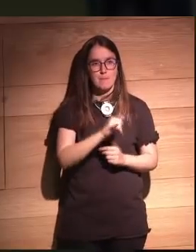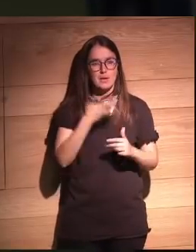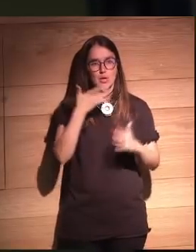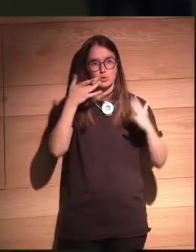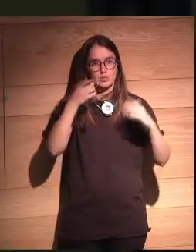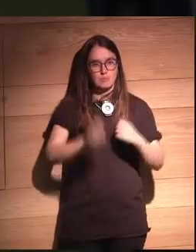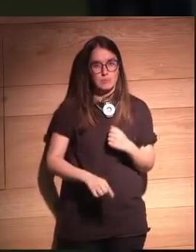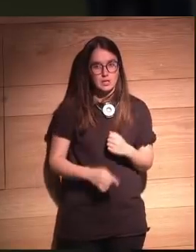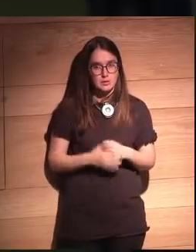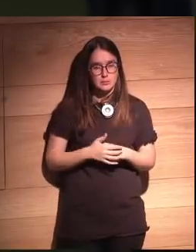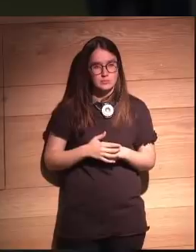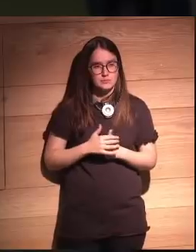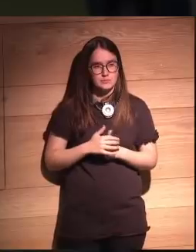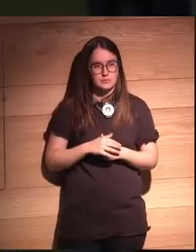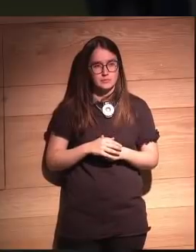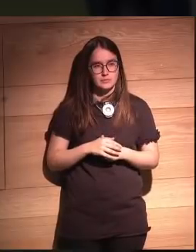también